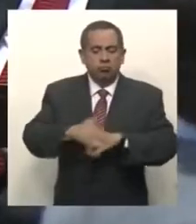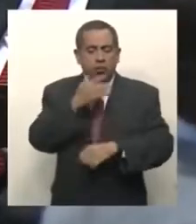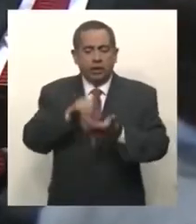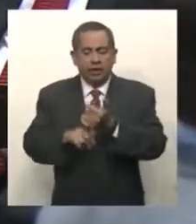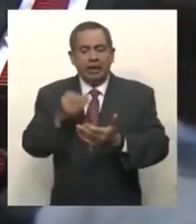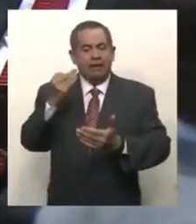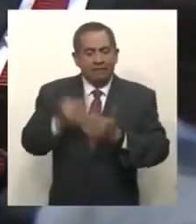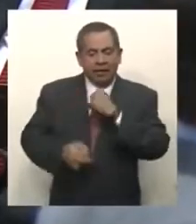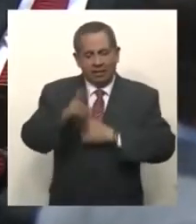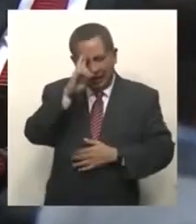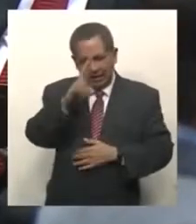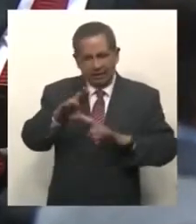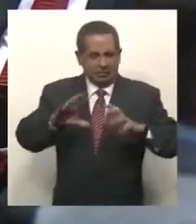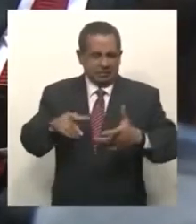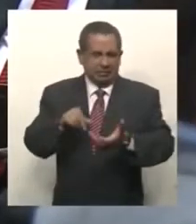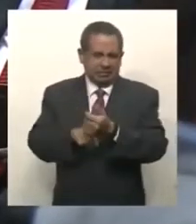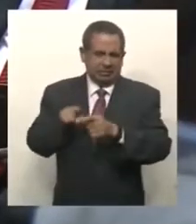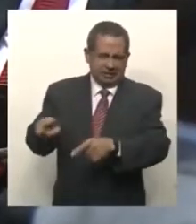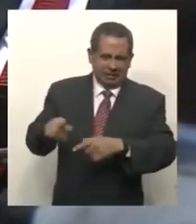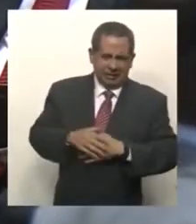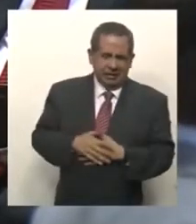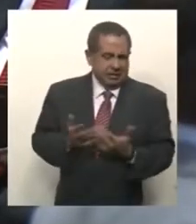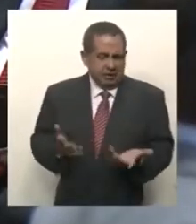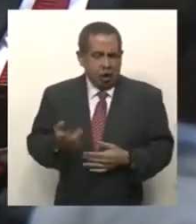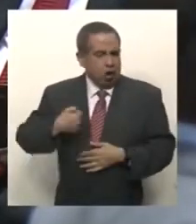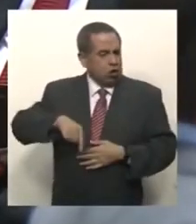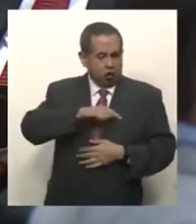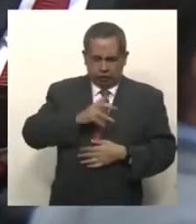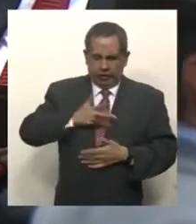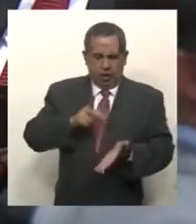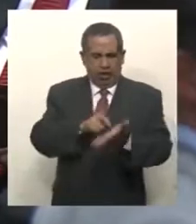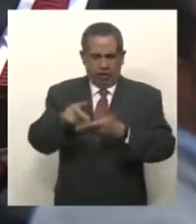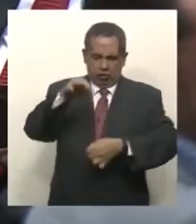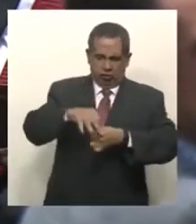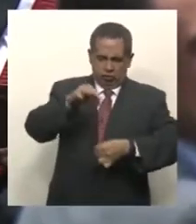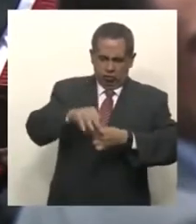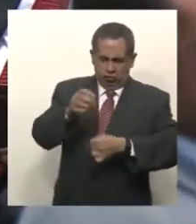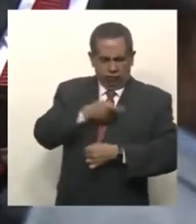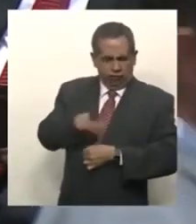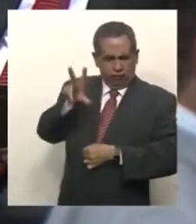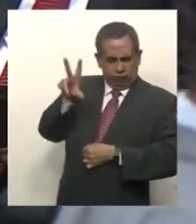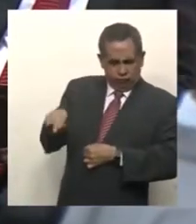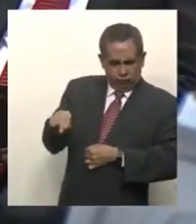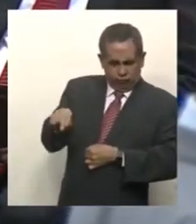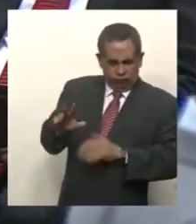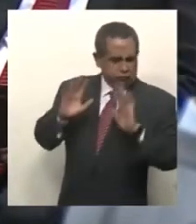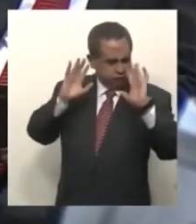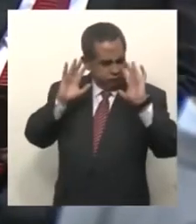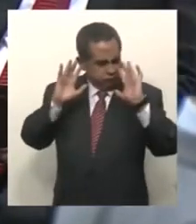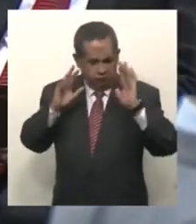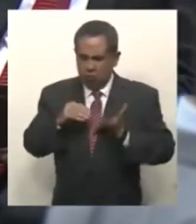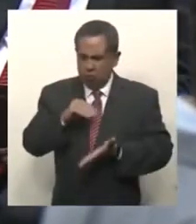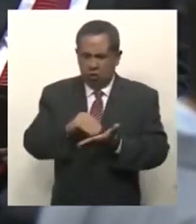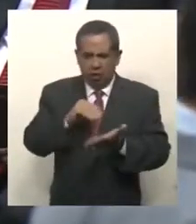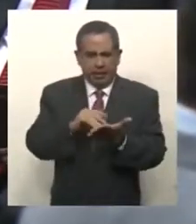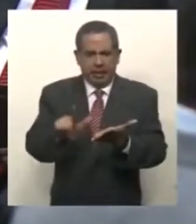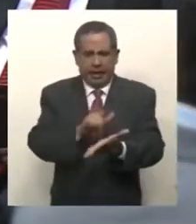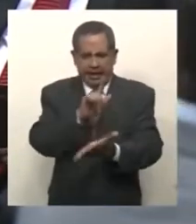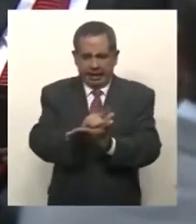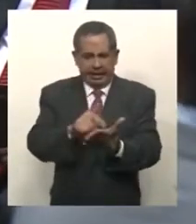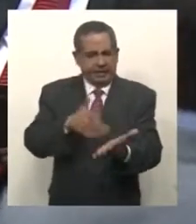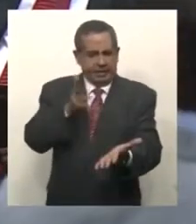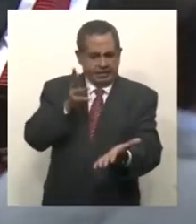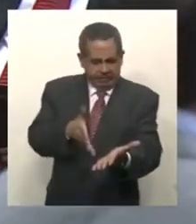de respeto al perfil que enviaron. Era nuestro derecho votarla en contra y sigue vigente la ley que da